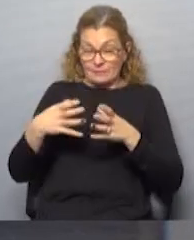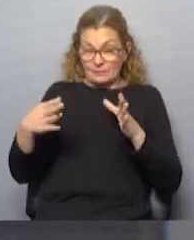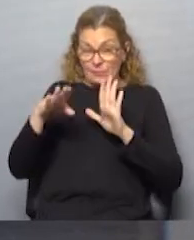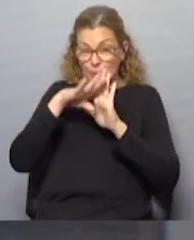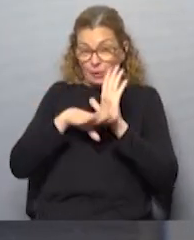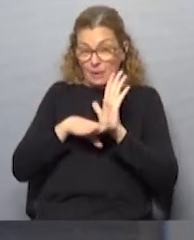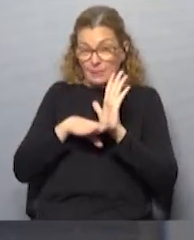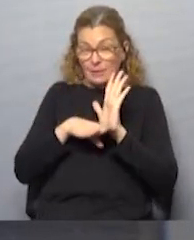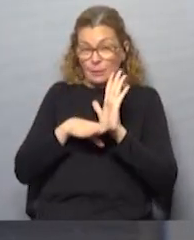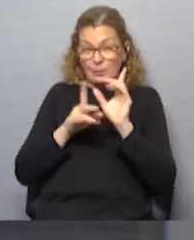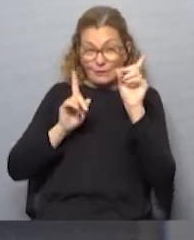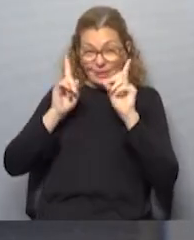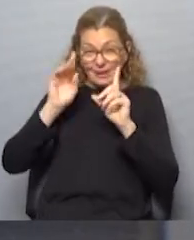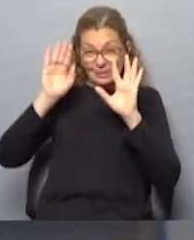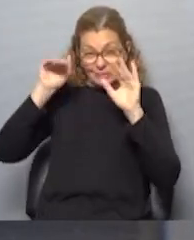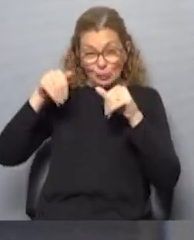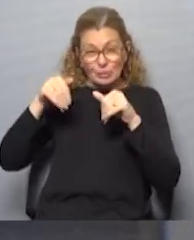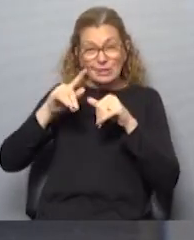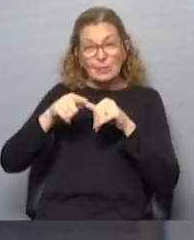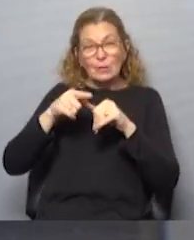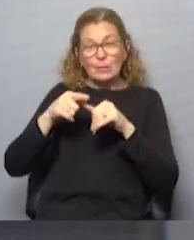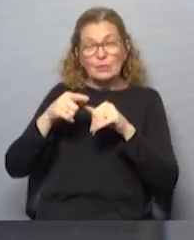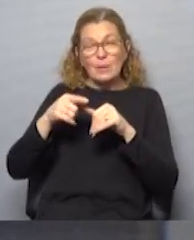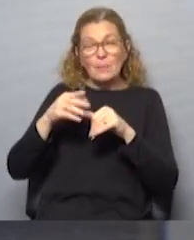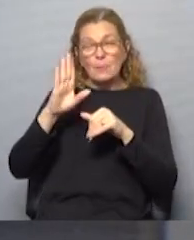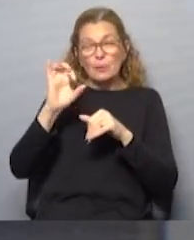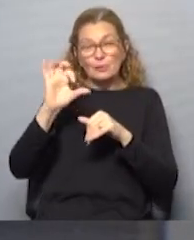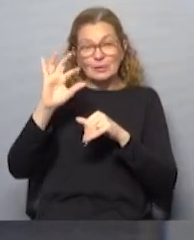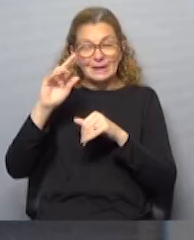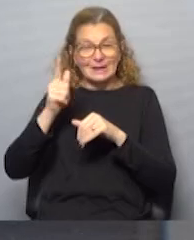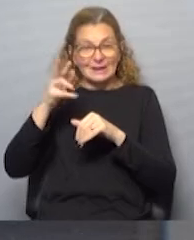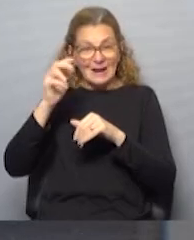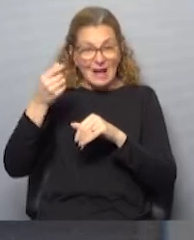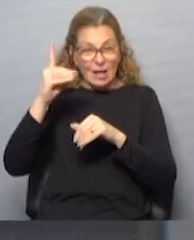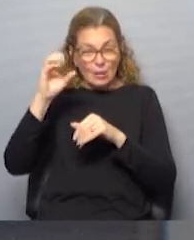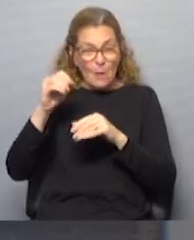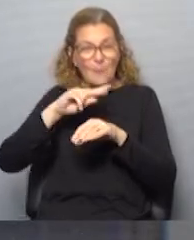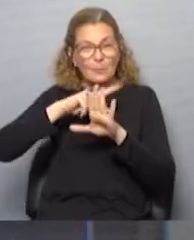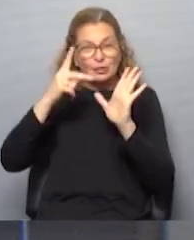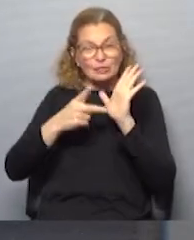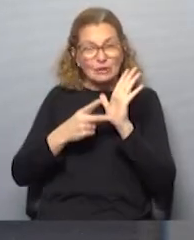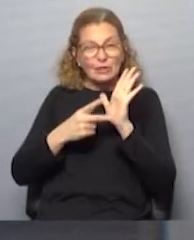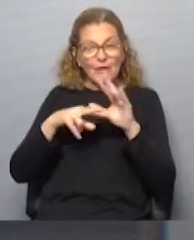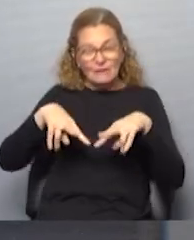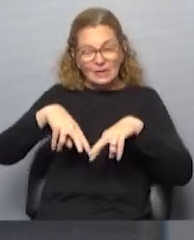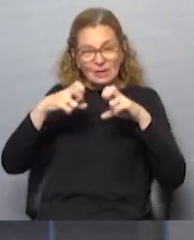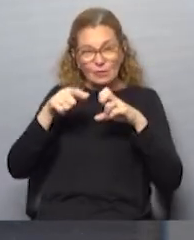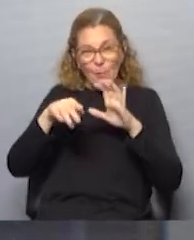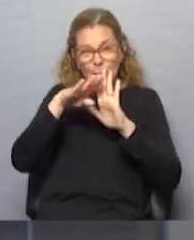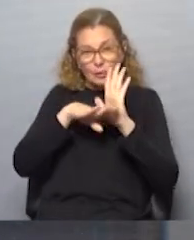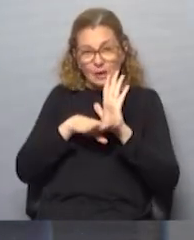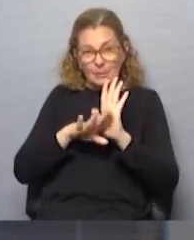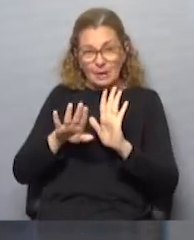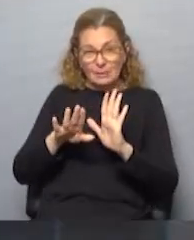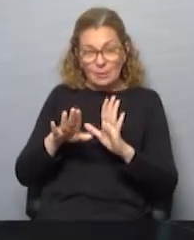total la universidad república también tiene un programa propio de becas de posgrado de proyectos de investigación y todos esos programas de una forma quedan completamente